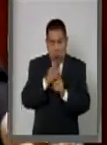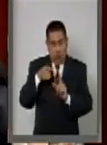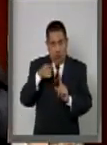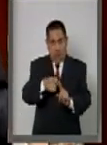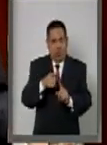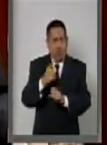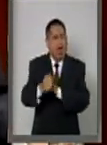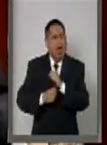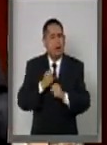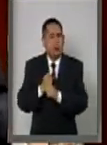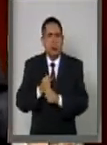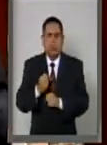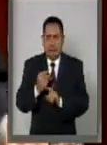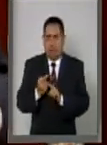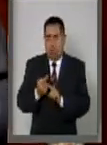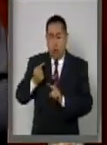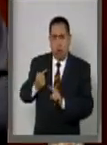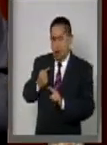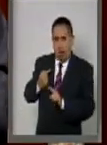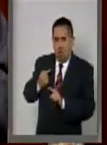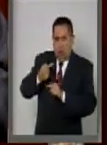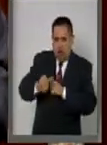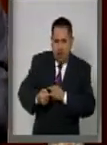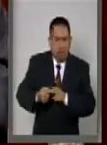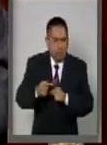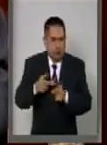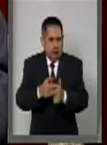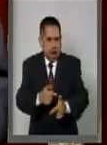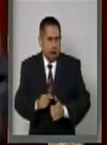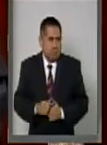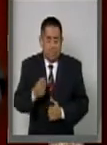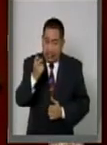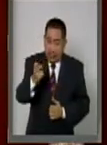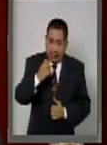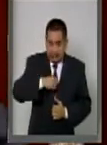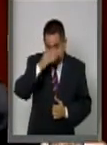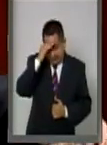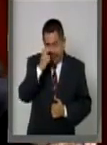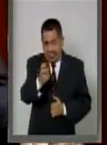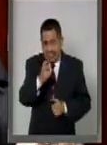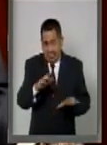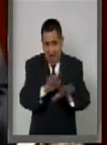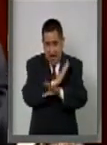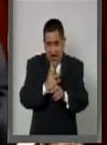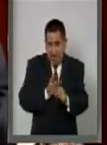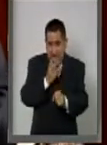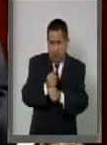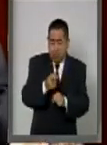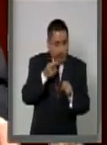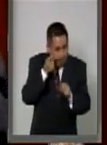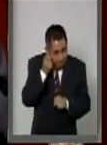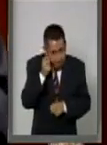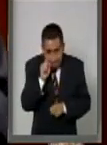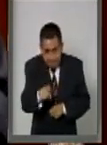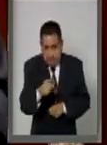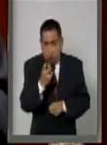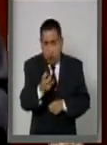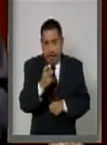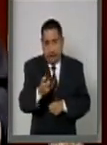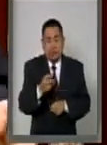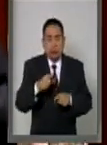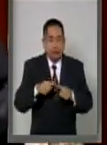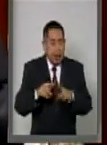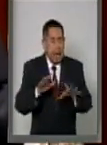tenía el año previo a las reformas. Y es justamente esta modificación, este cambio en las